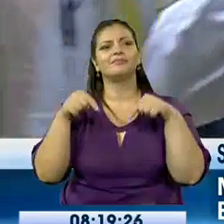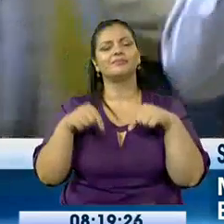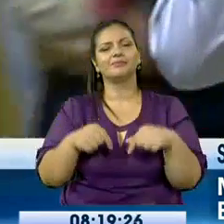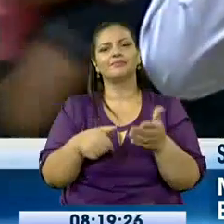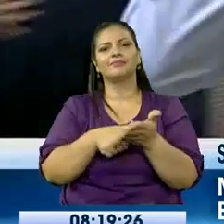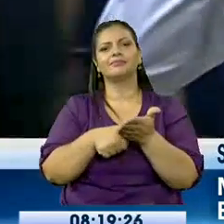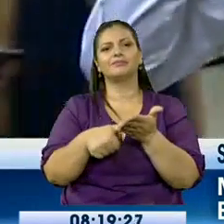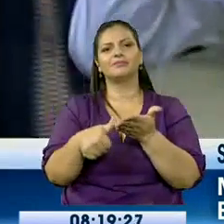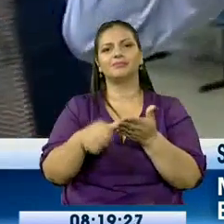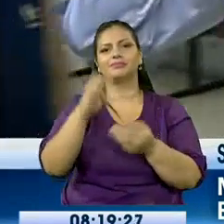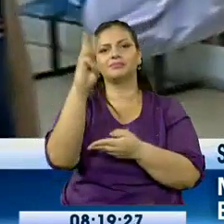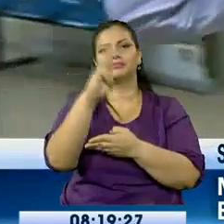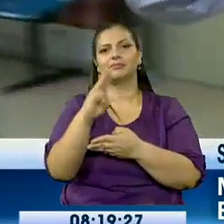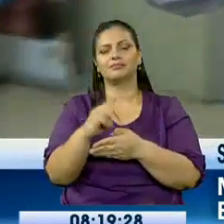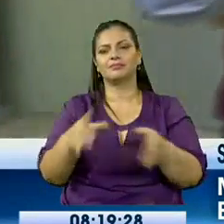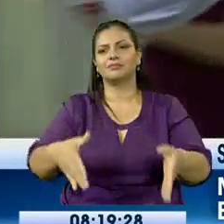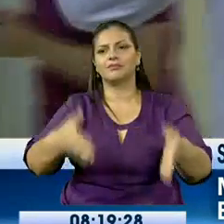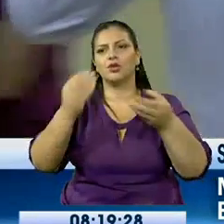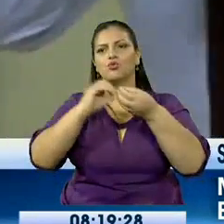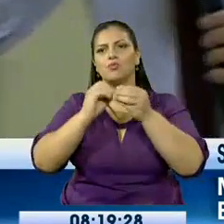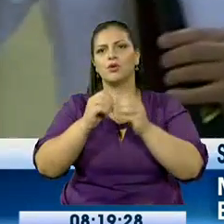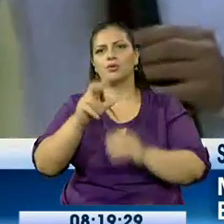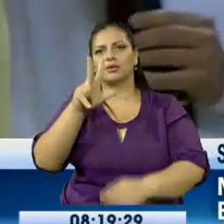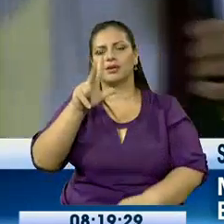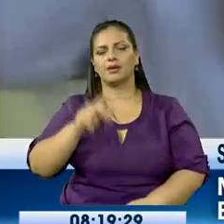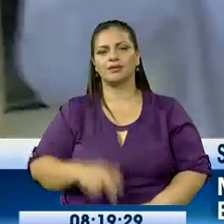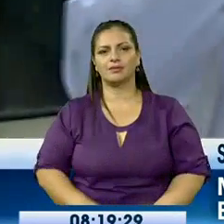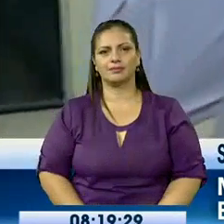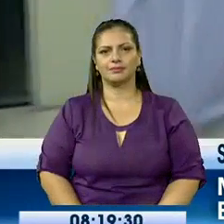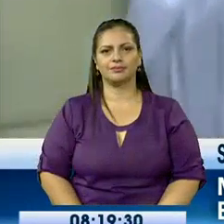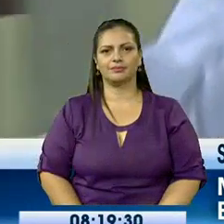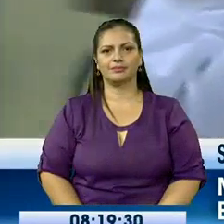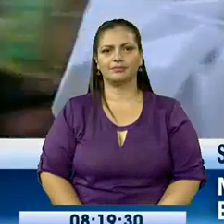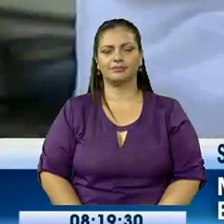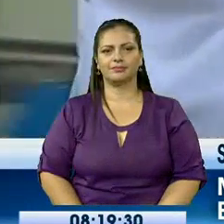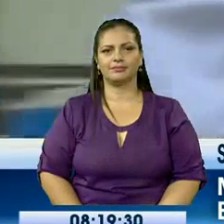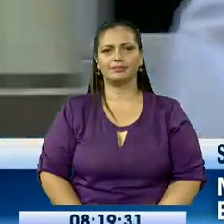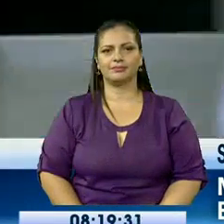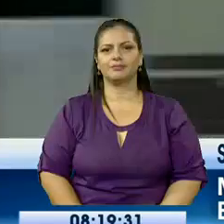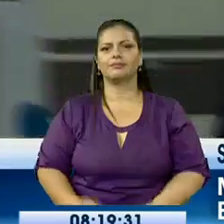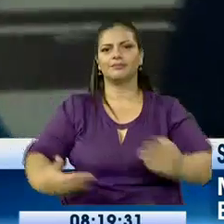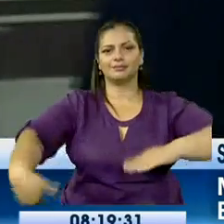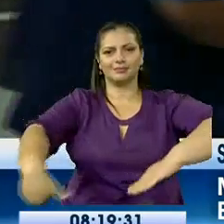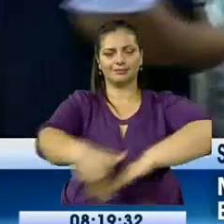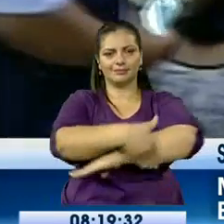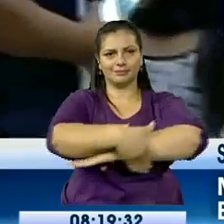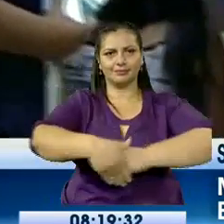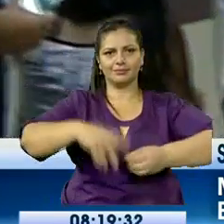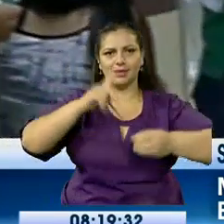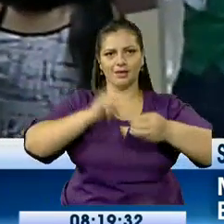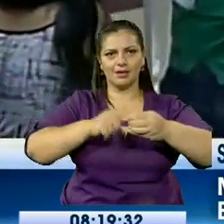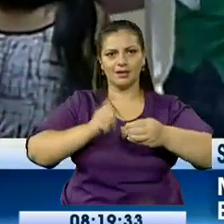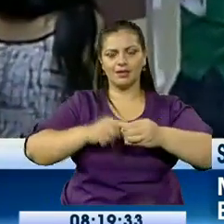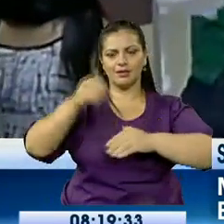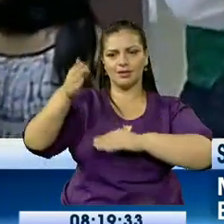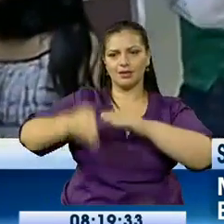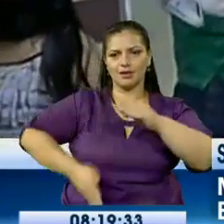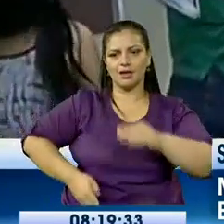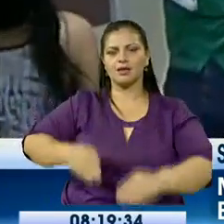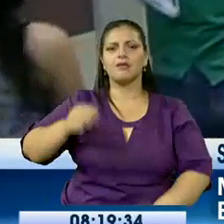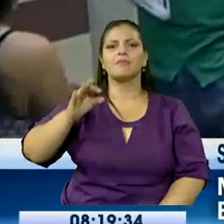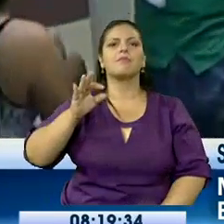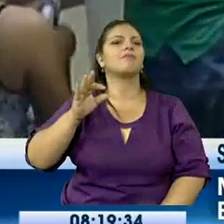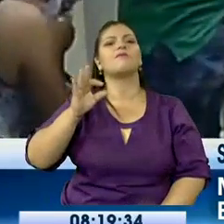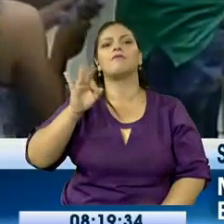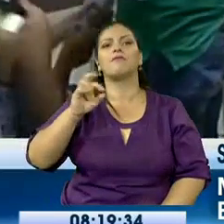Salud número 3, perteneciente al Distrito 1 del Ministerio de Salud Pública, situado en Pancho Segura y Avenida Quito, en el sur de